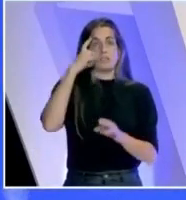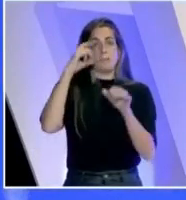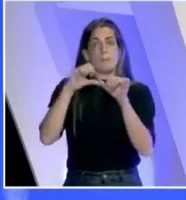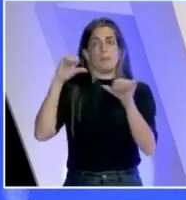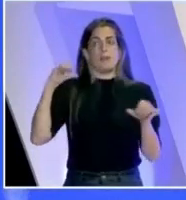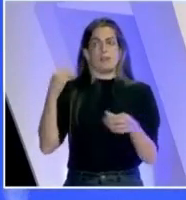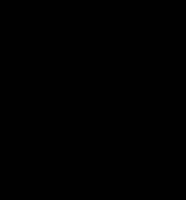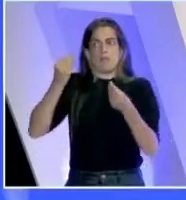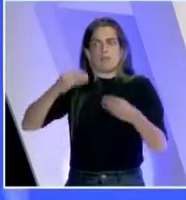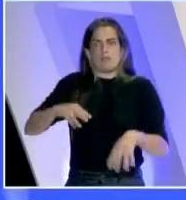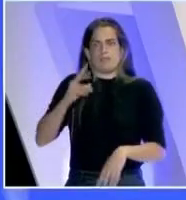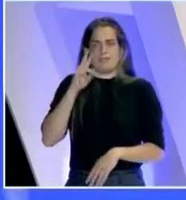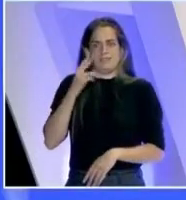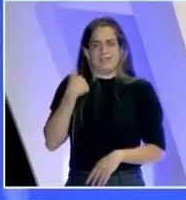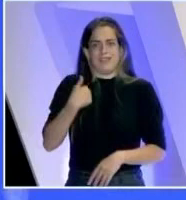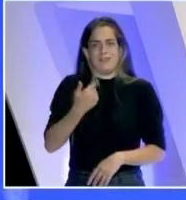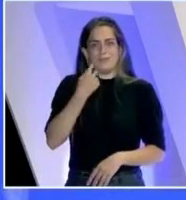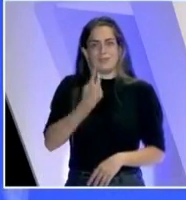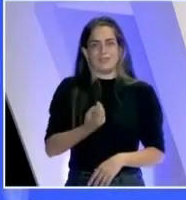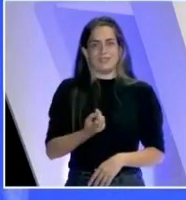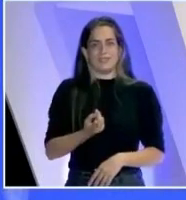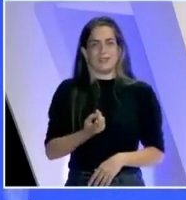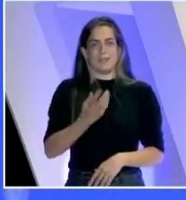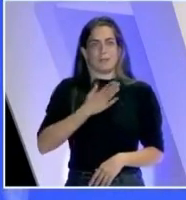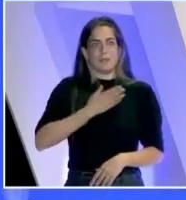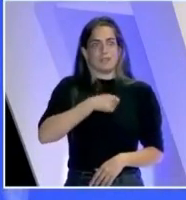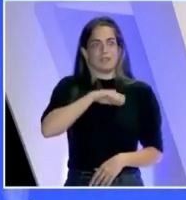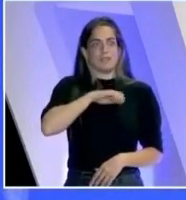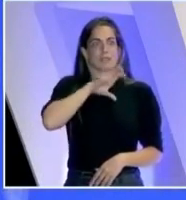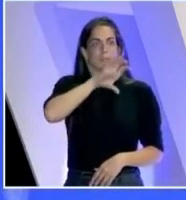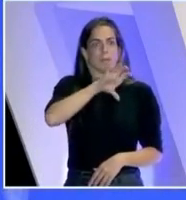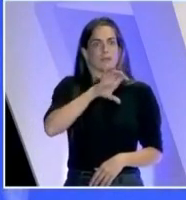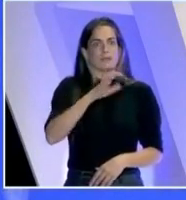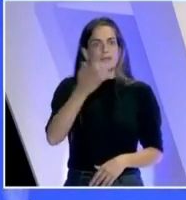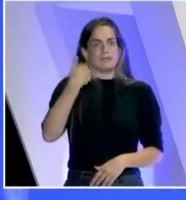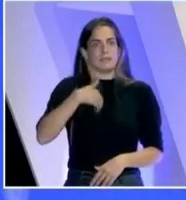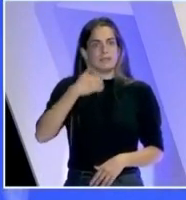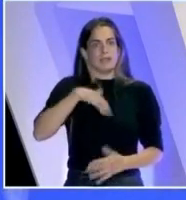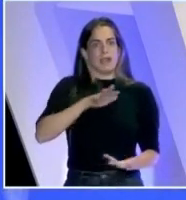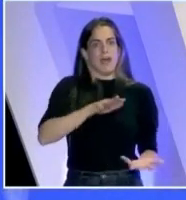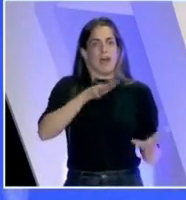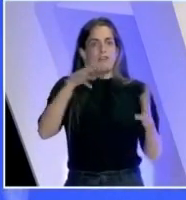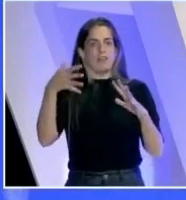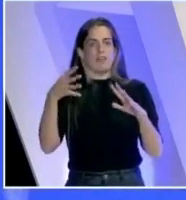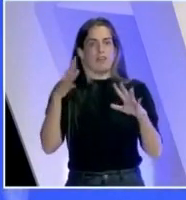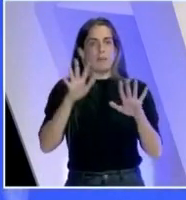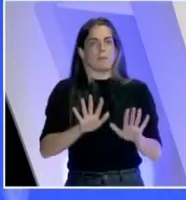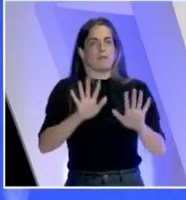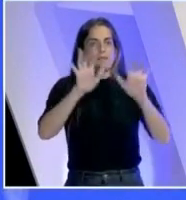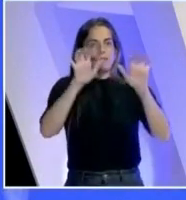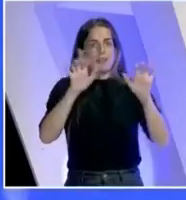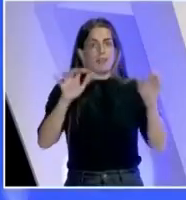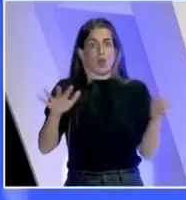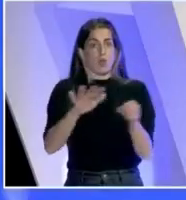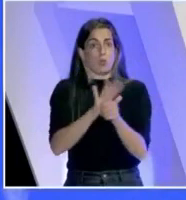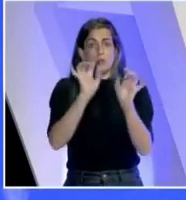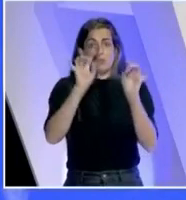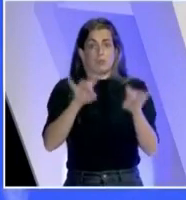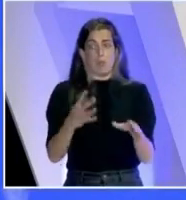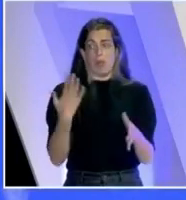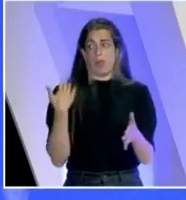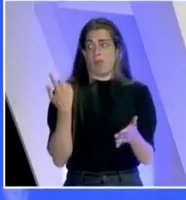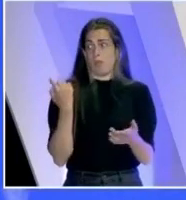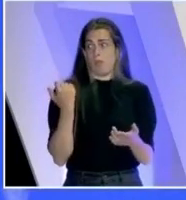historia. La primera es el hecho de que nuestro país ya cosechó unos avances en aprendizaje y cobertura similares en el pasado